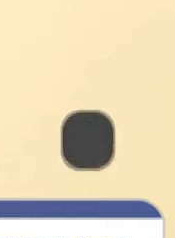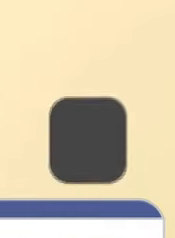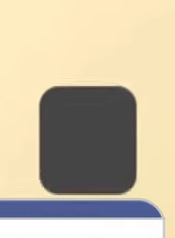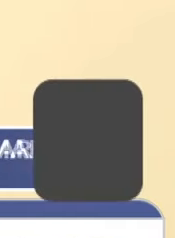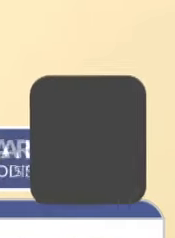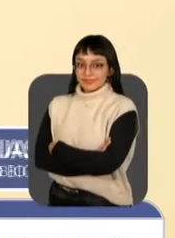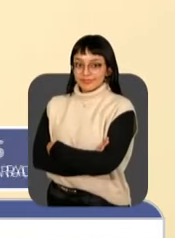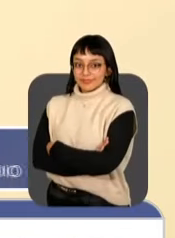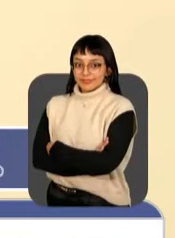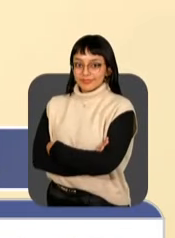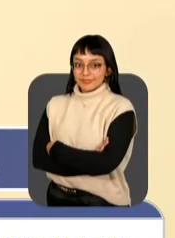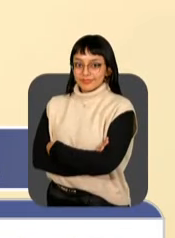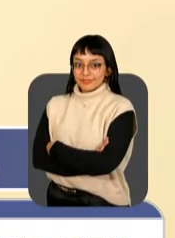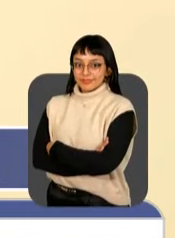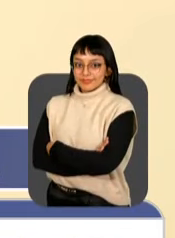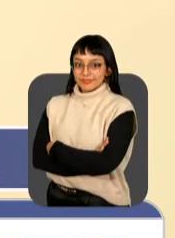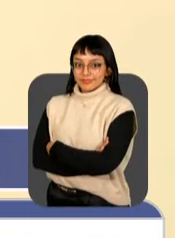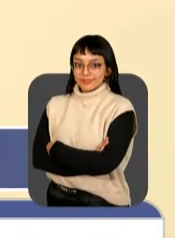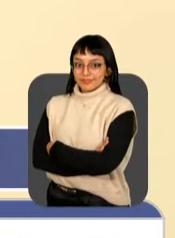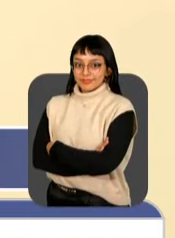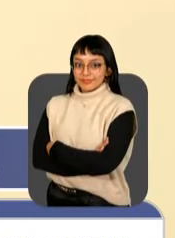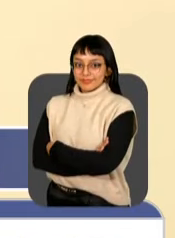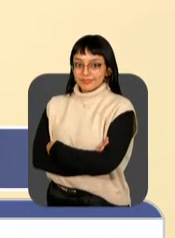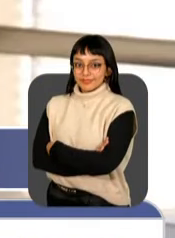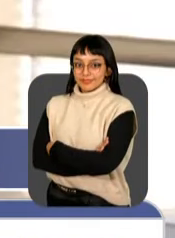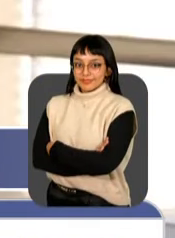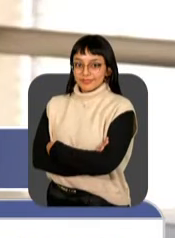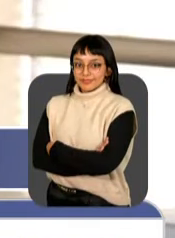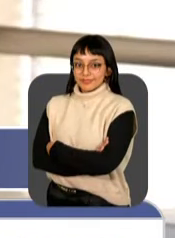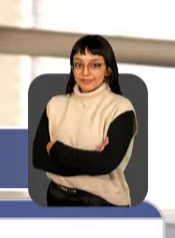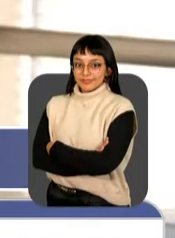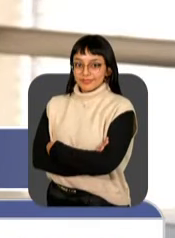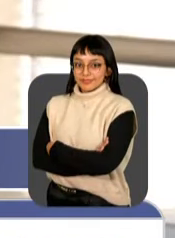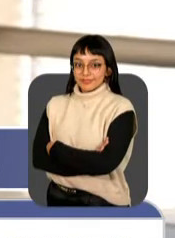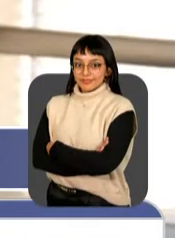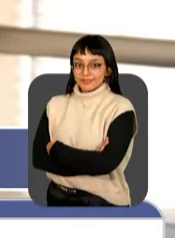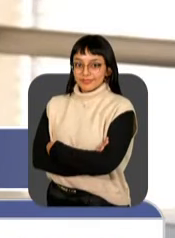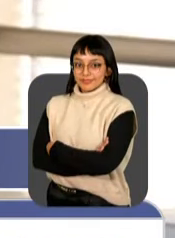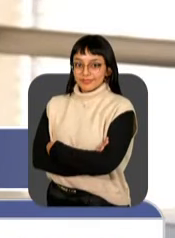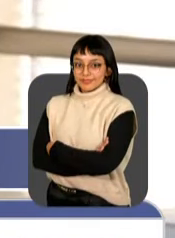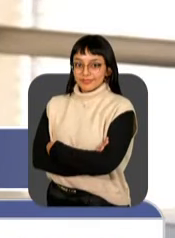no ha emitido declaraciones sobre la audiencia en la que uno de los líderes históricos de la UDI declaró como imputado.